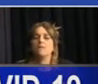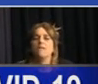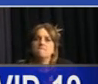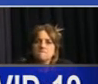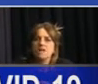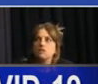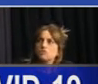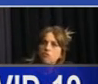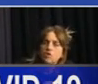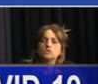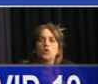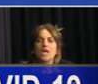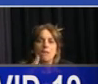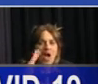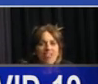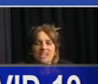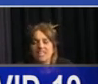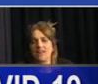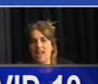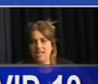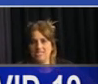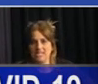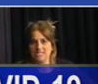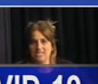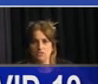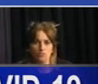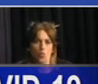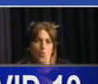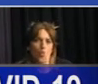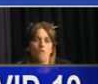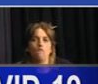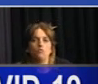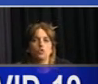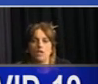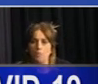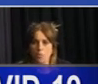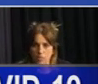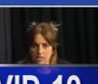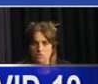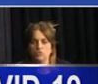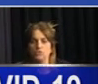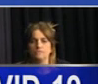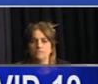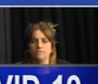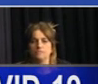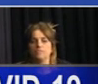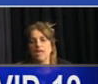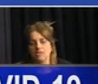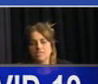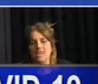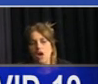para adelantar las licencias del personal de la administración pública esto obviamente en